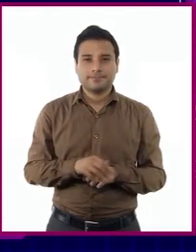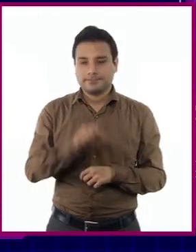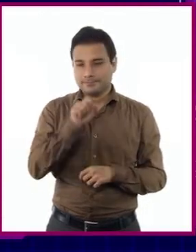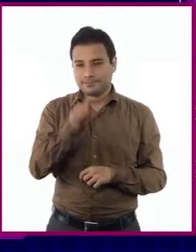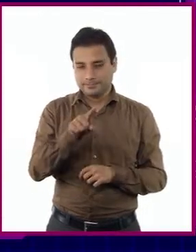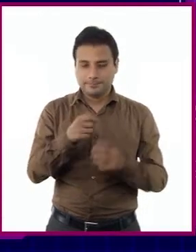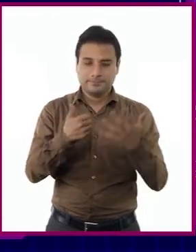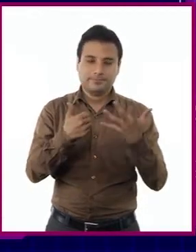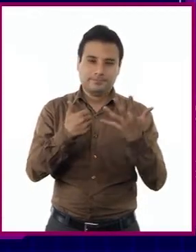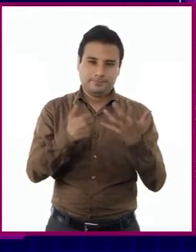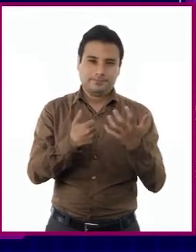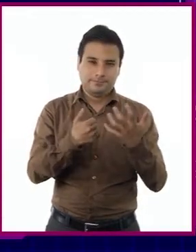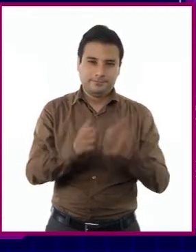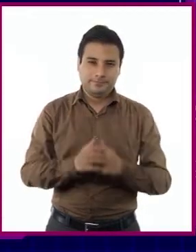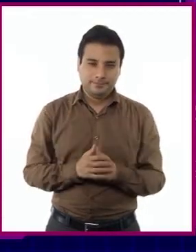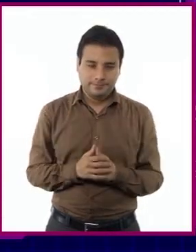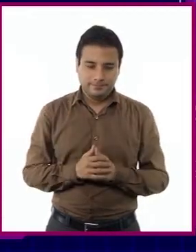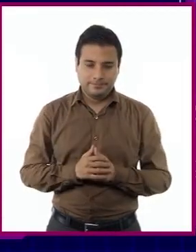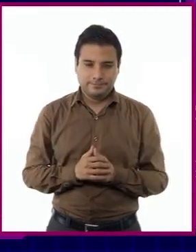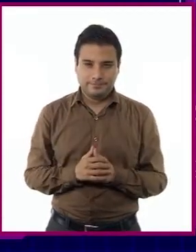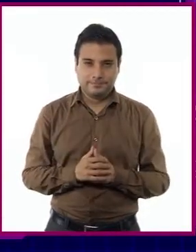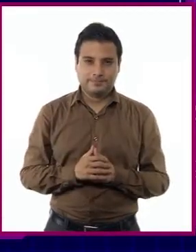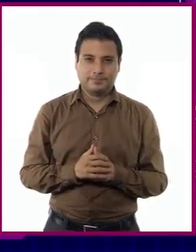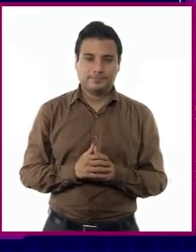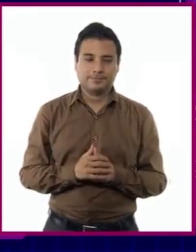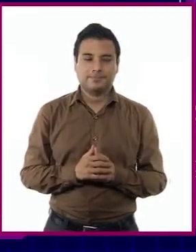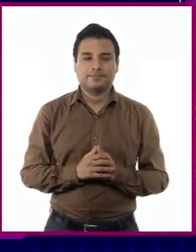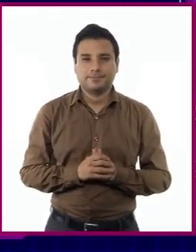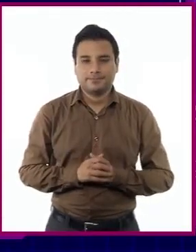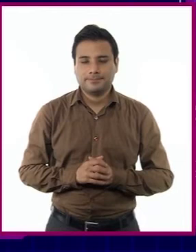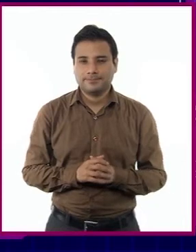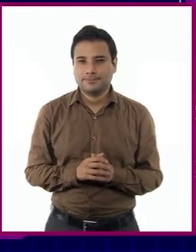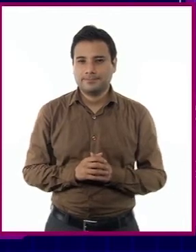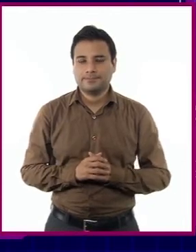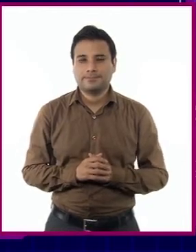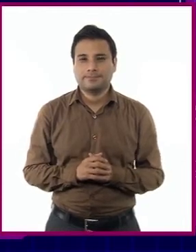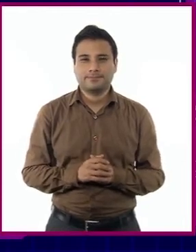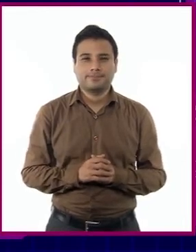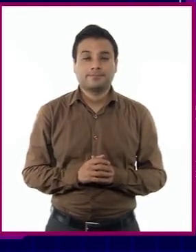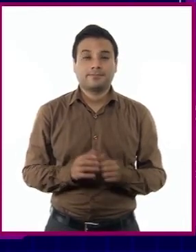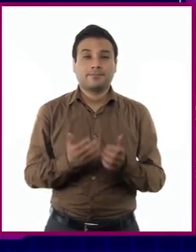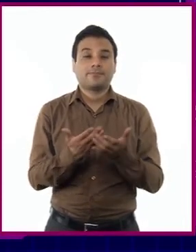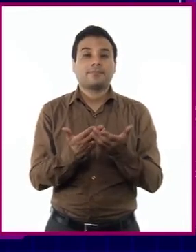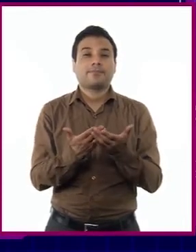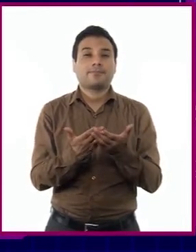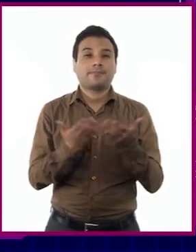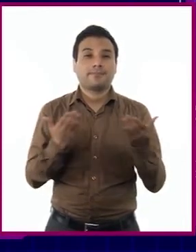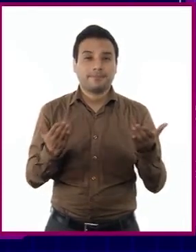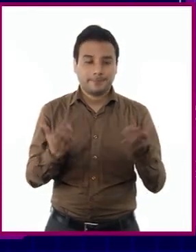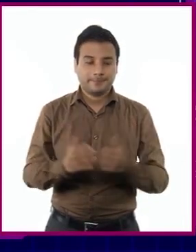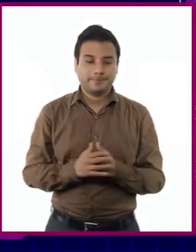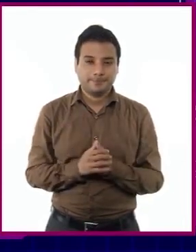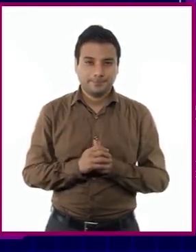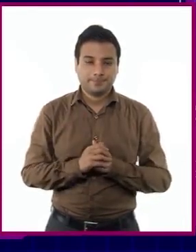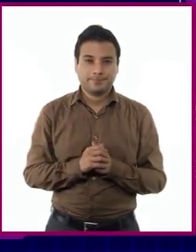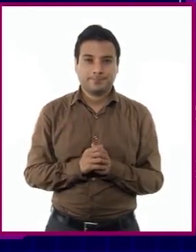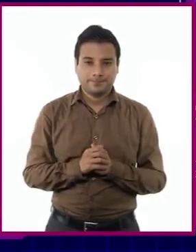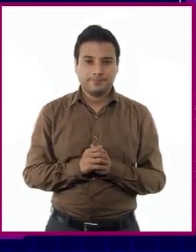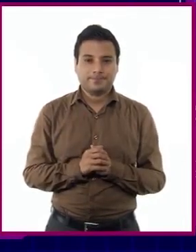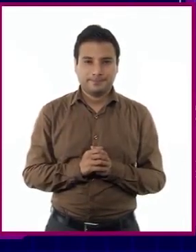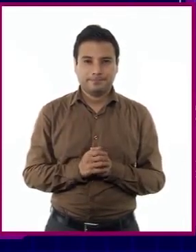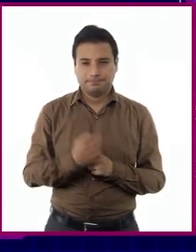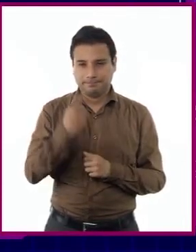prisma triangular recto número seis por su altura ahora consideren que es lo mismo